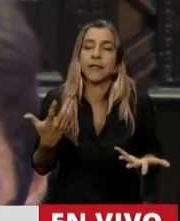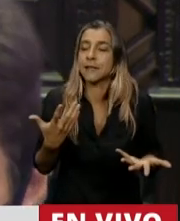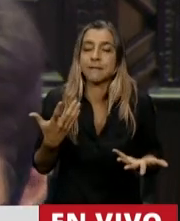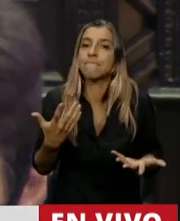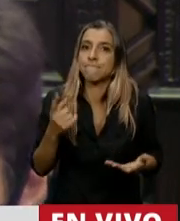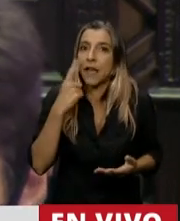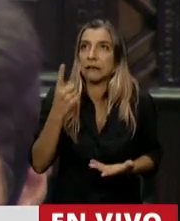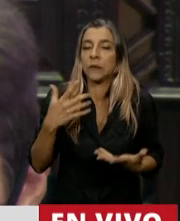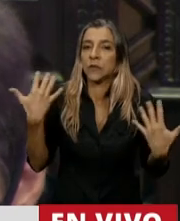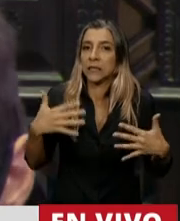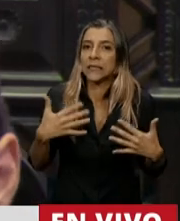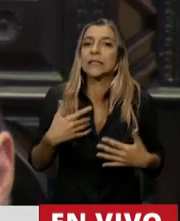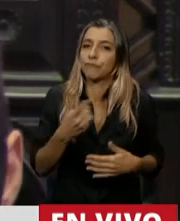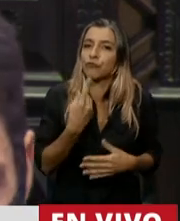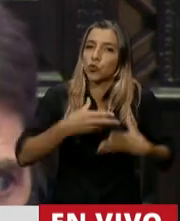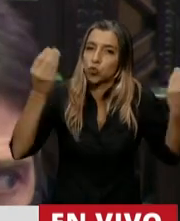nuestras críticas.